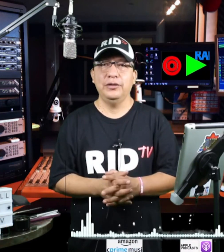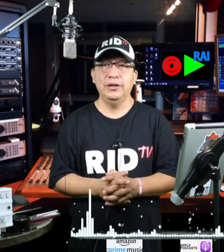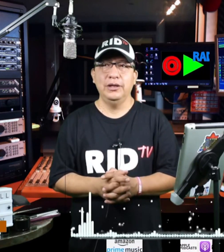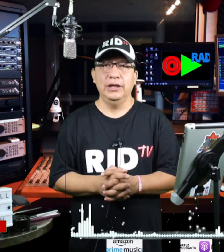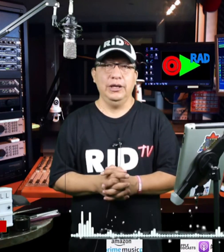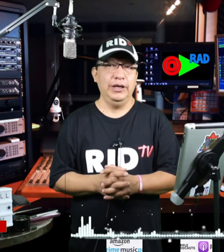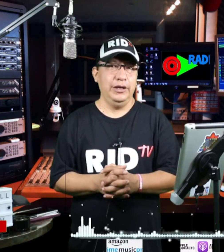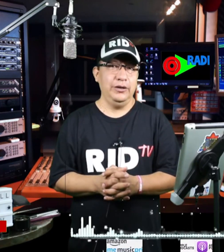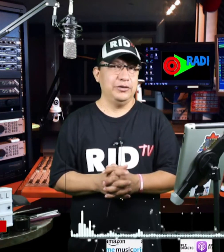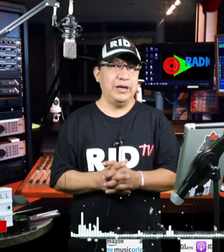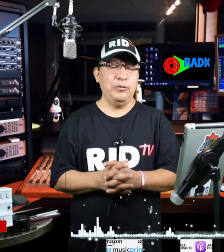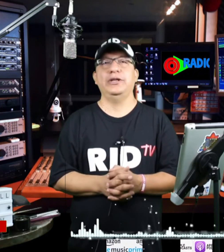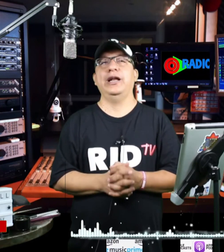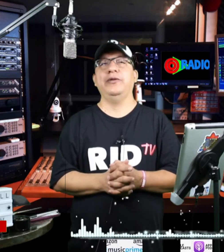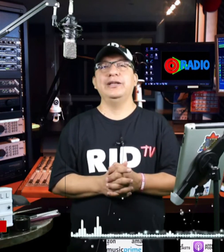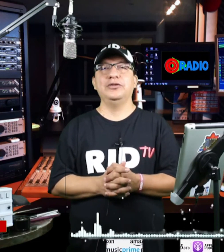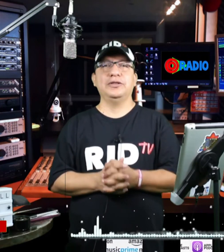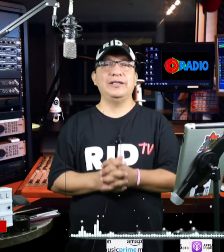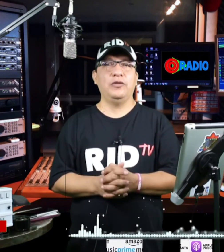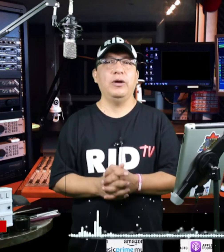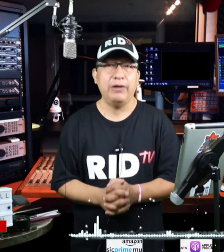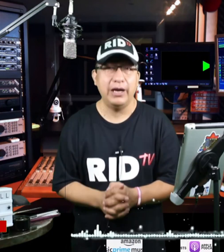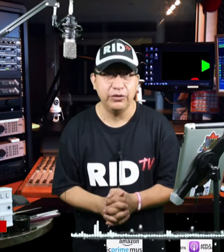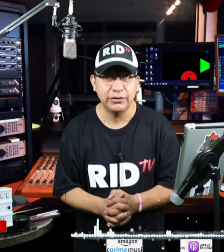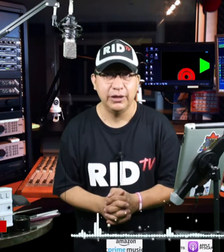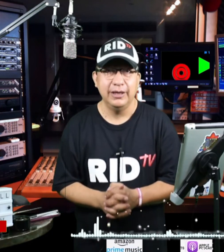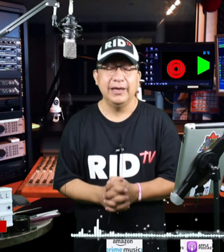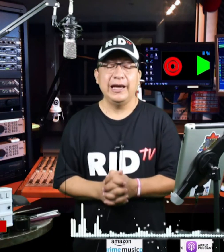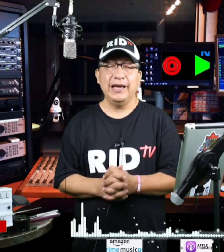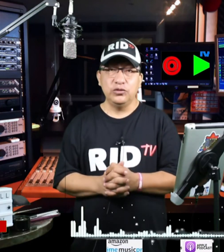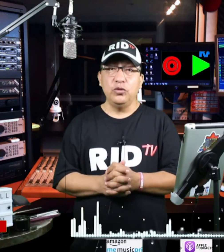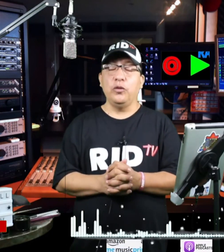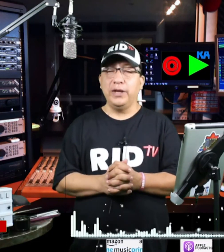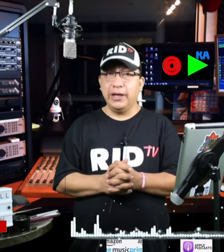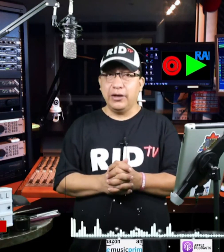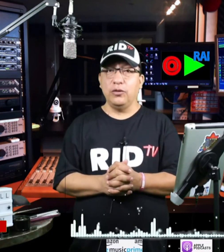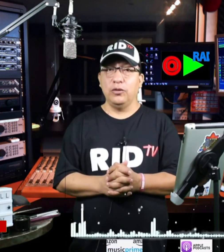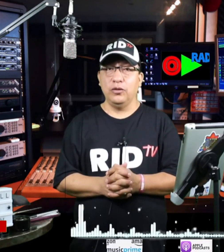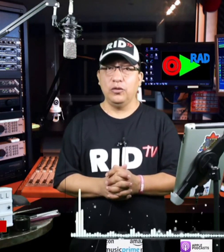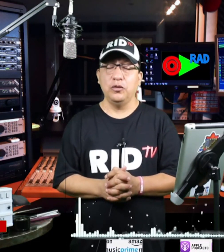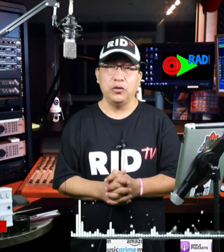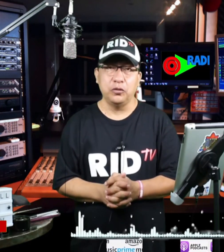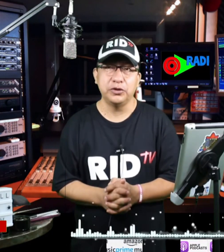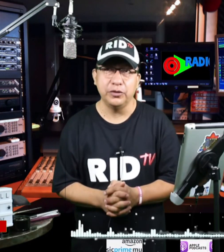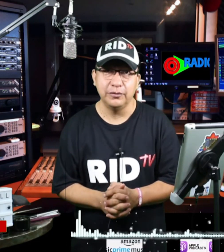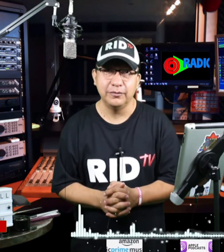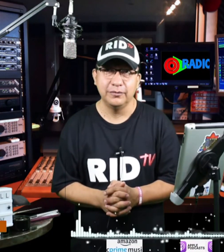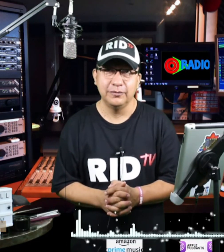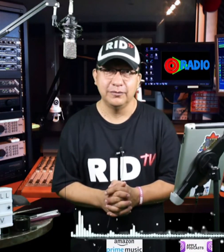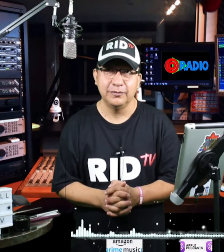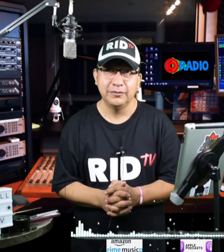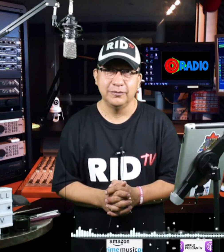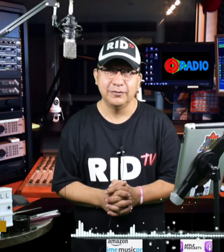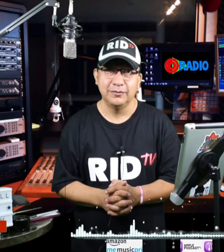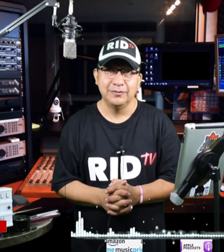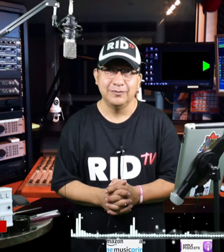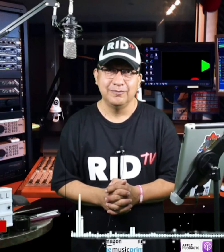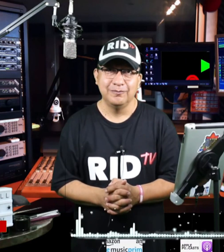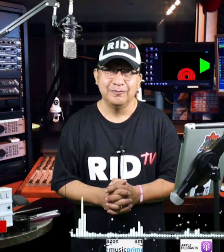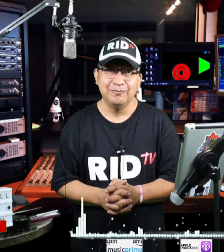mandatario. Y nos ha mostrado en estos casi 4 años que es un gobierno con corrupción.